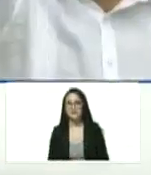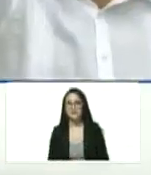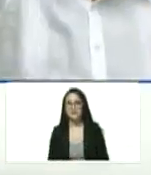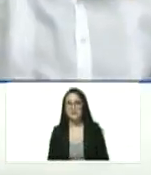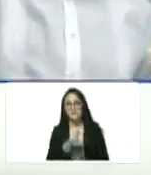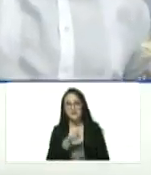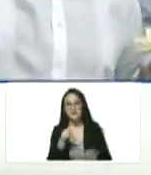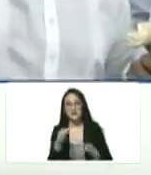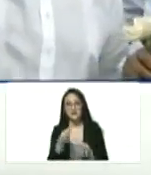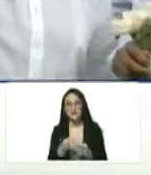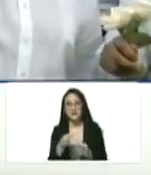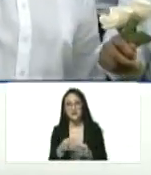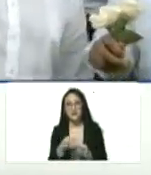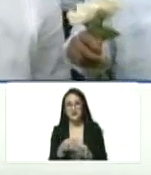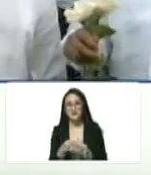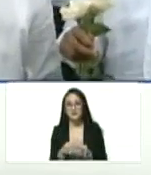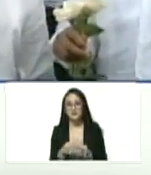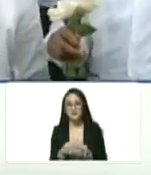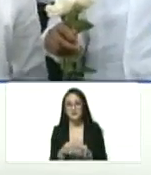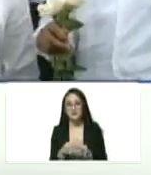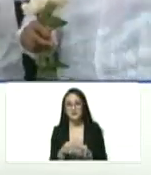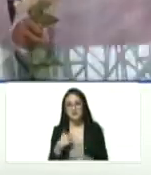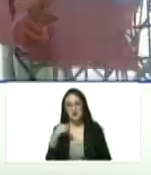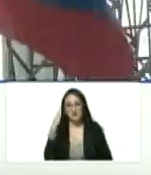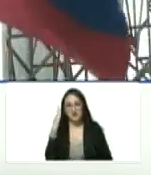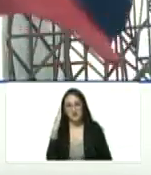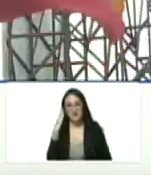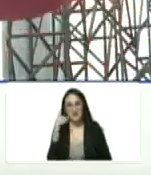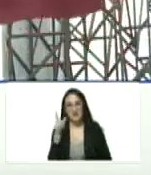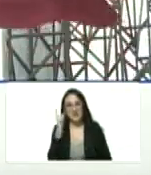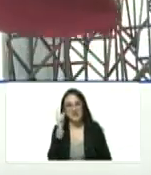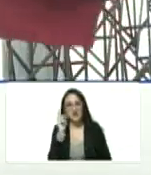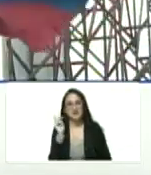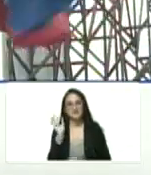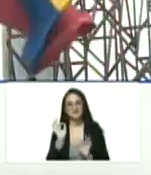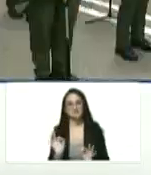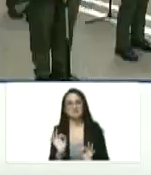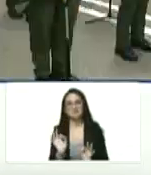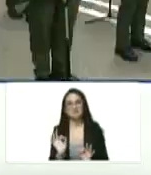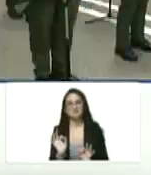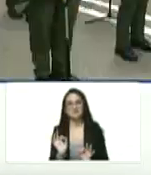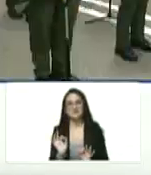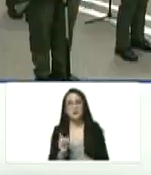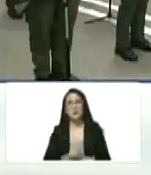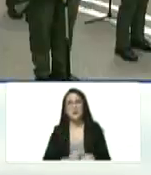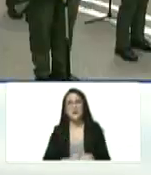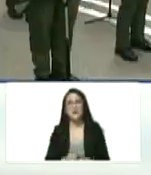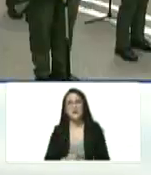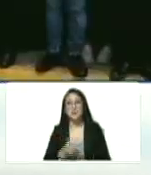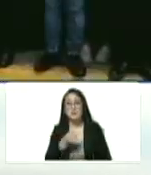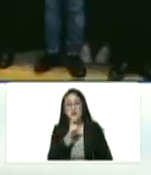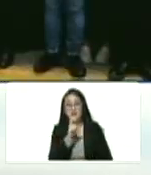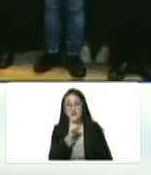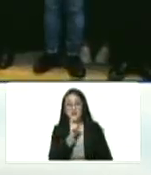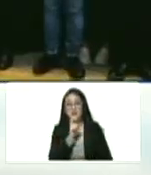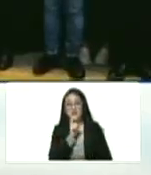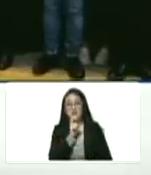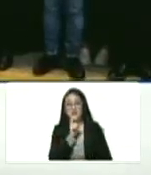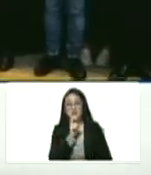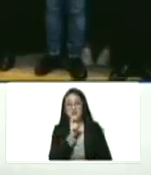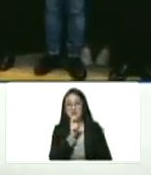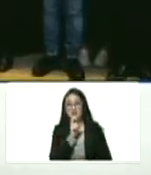26 de septiembre, yo sabía que este día iba a llegar. En los momentos más oscuros,